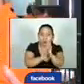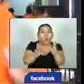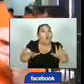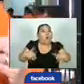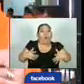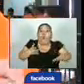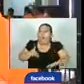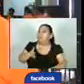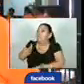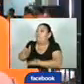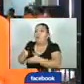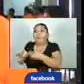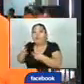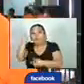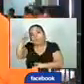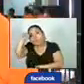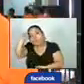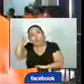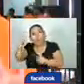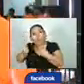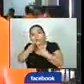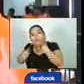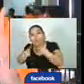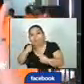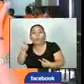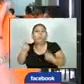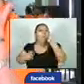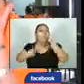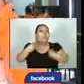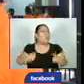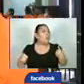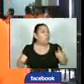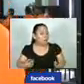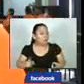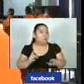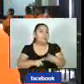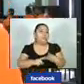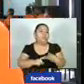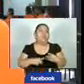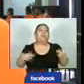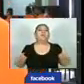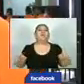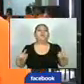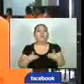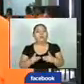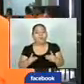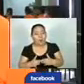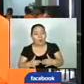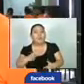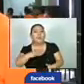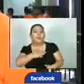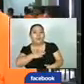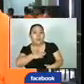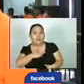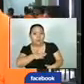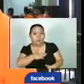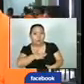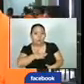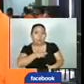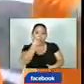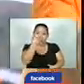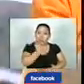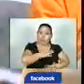a una entrevista de trabajo, las preguntas que les pueden hacer. También aquí los preparamos para ser